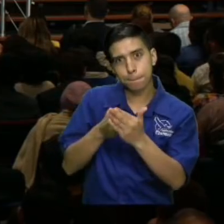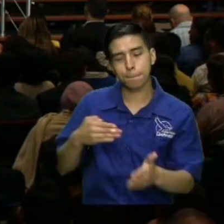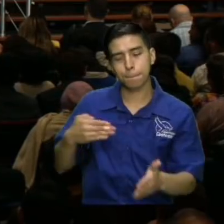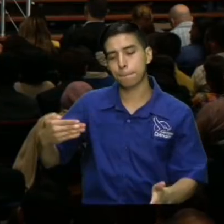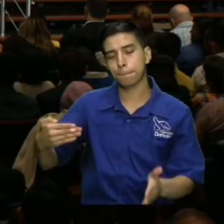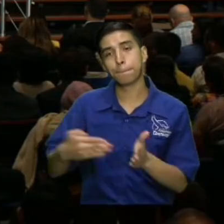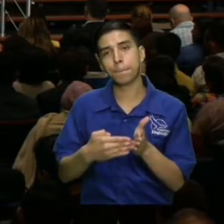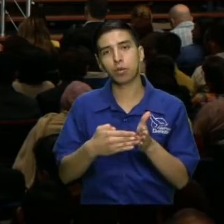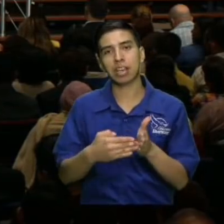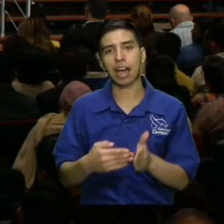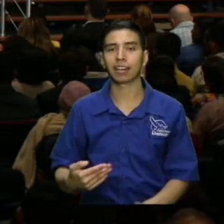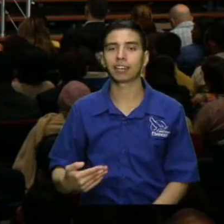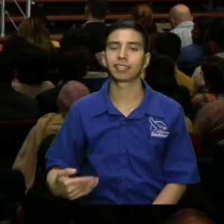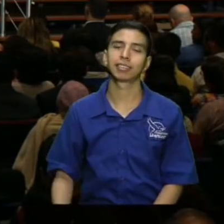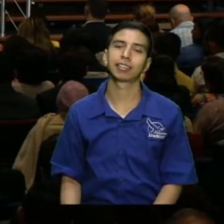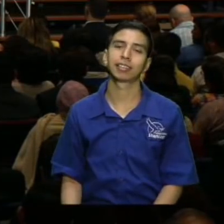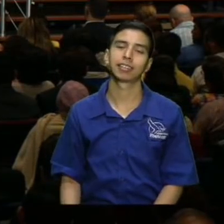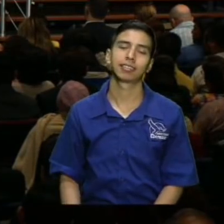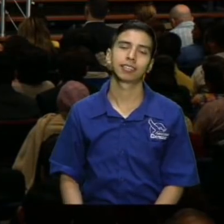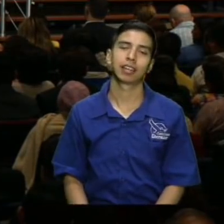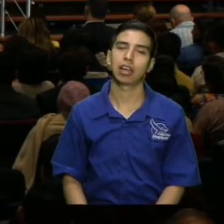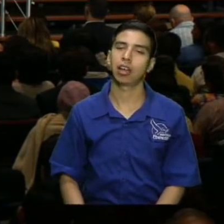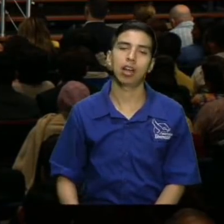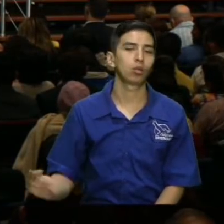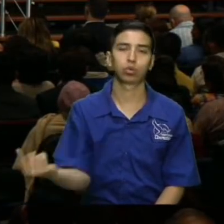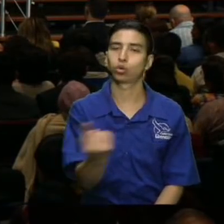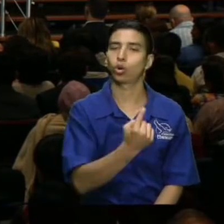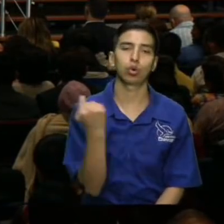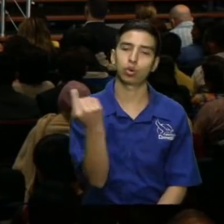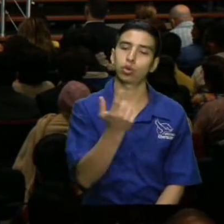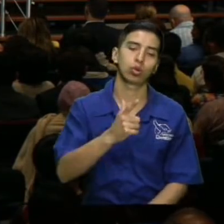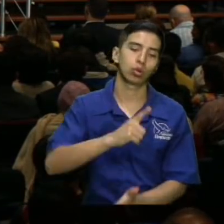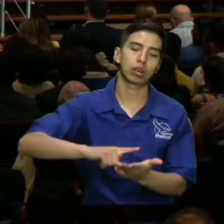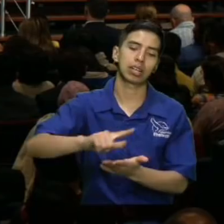En todos lados. En todos lados.